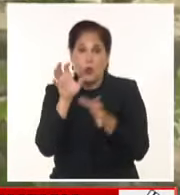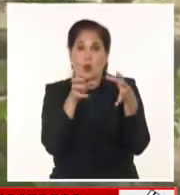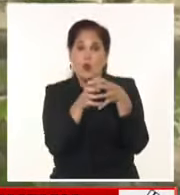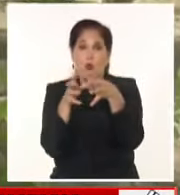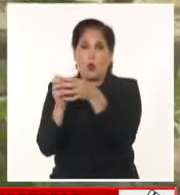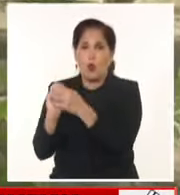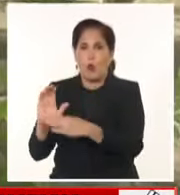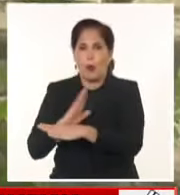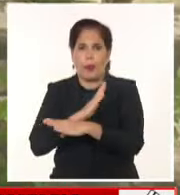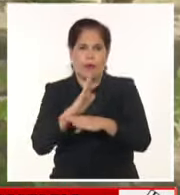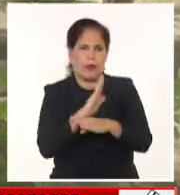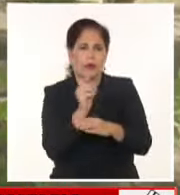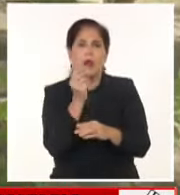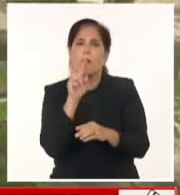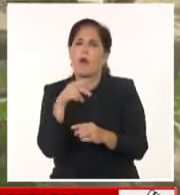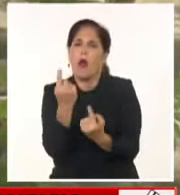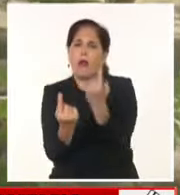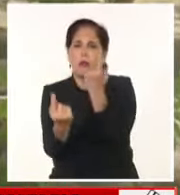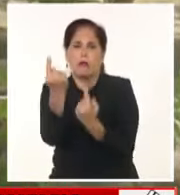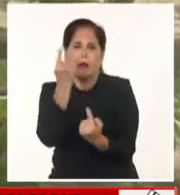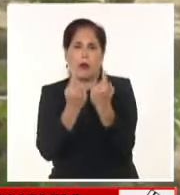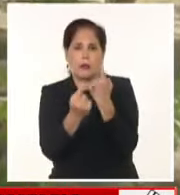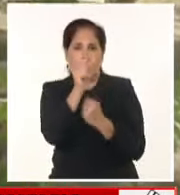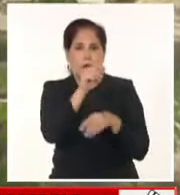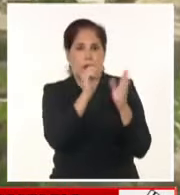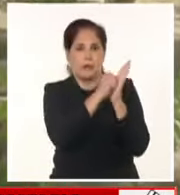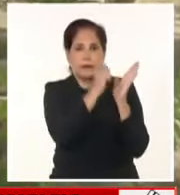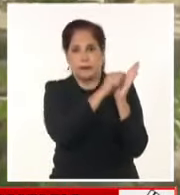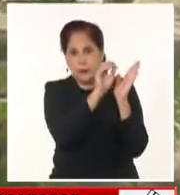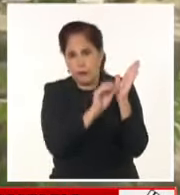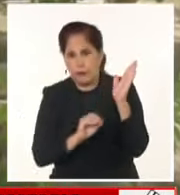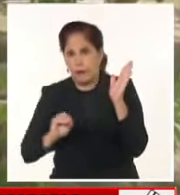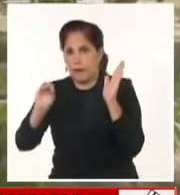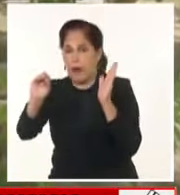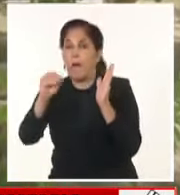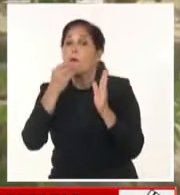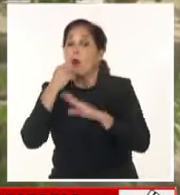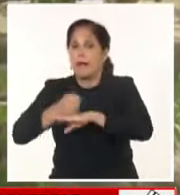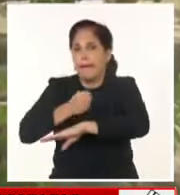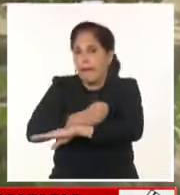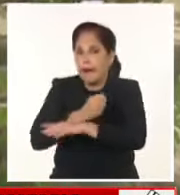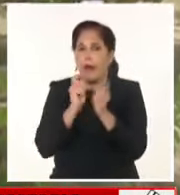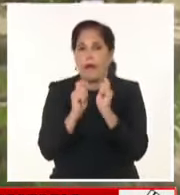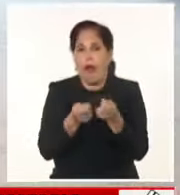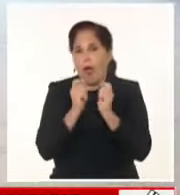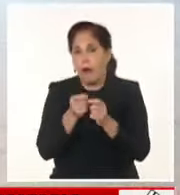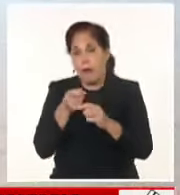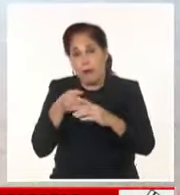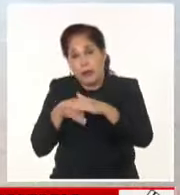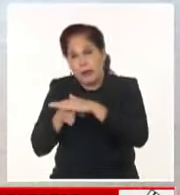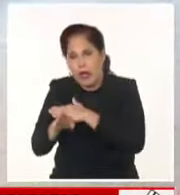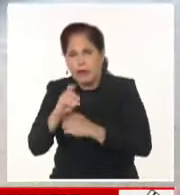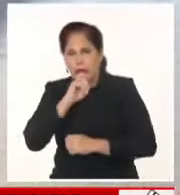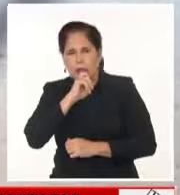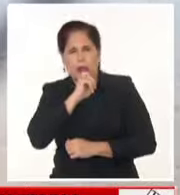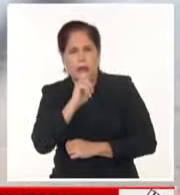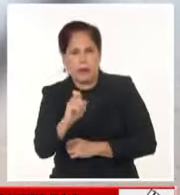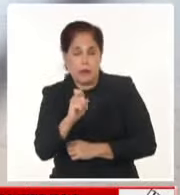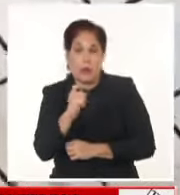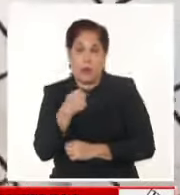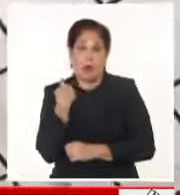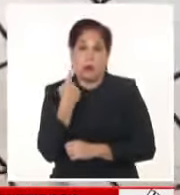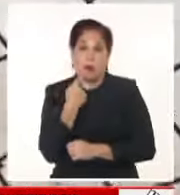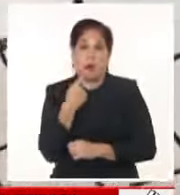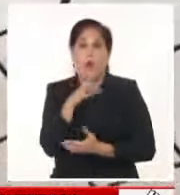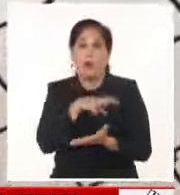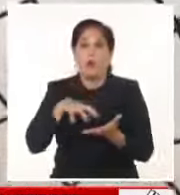algunas alternativas con el tema de la movilización de medios de transporte especializados para entrar a los lugares de difícil acceso, porque nosotros tenemos varias zonas